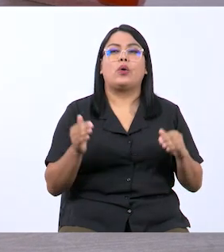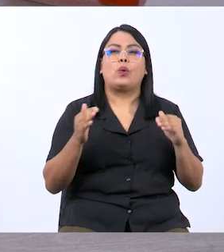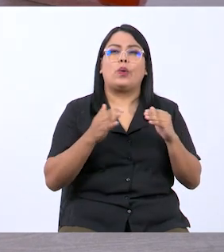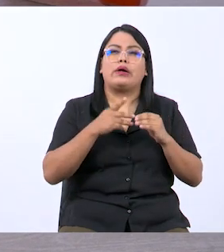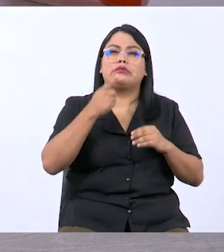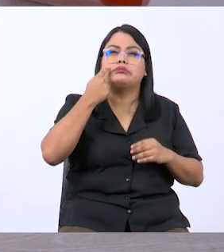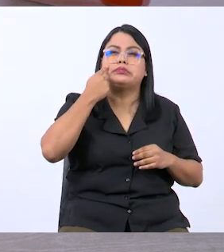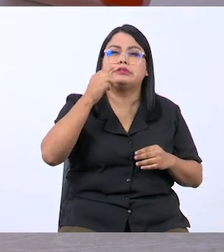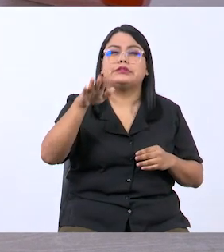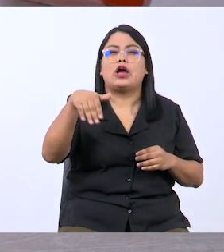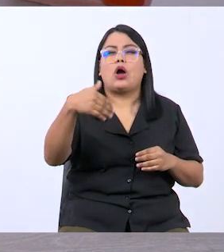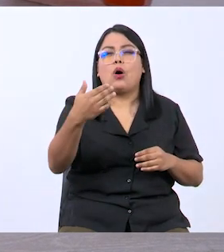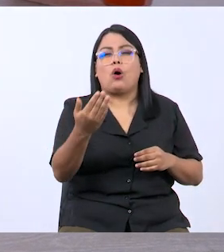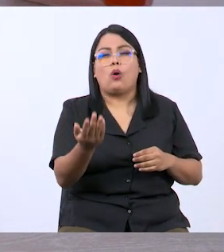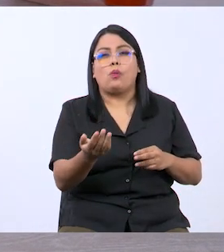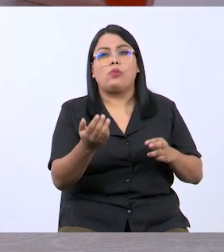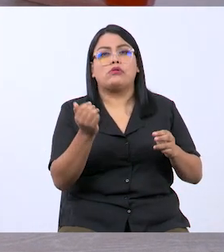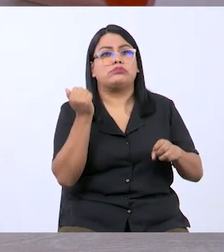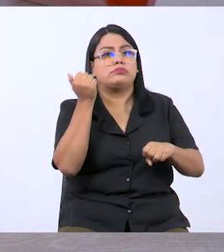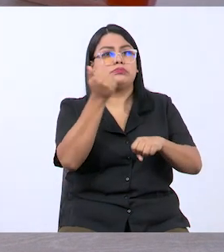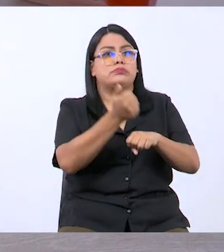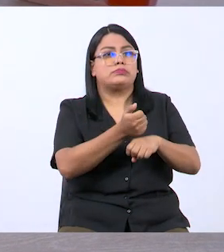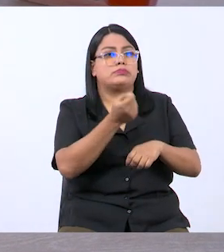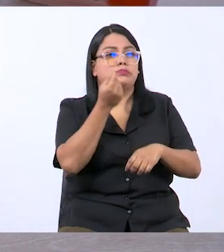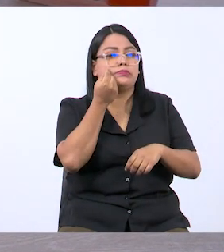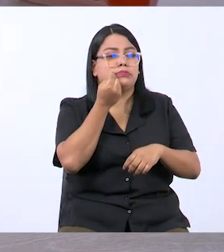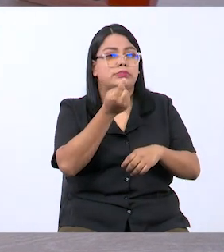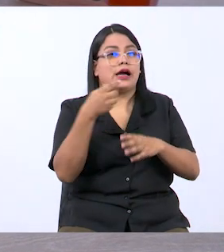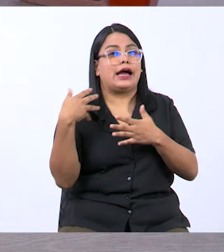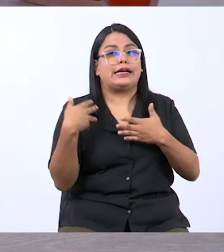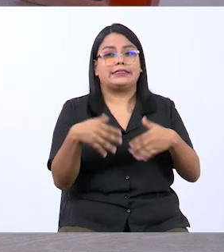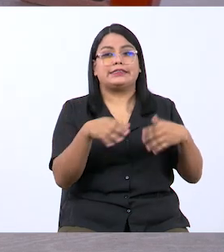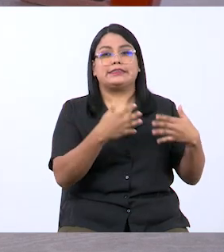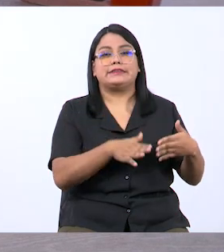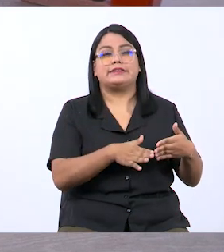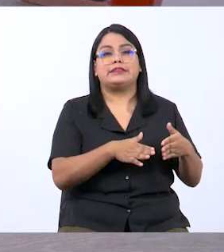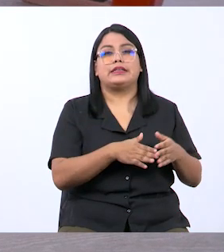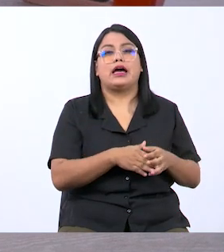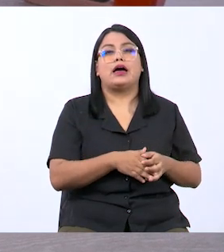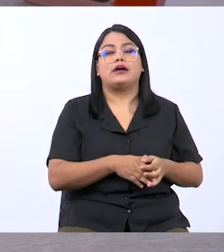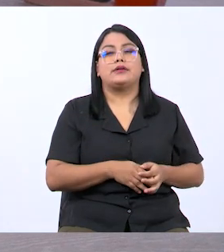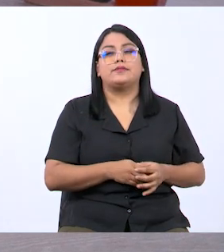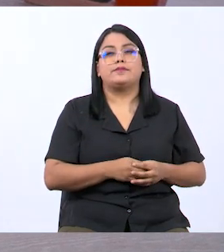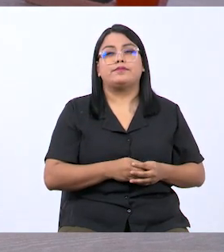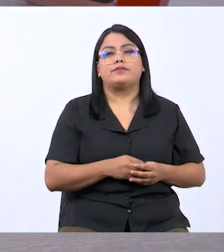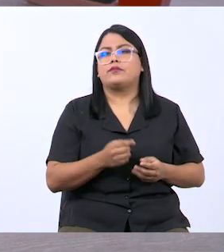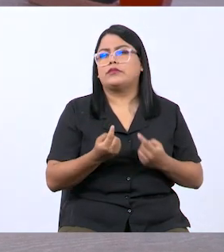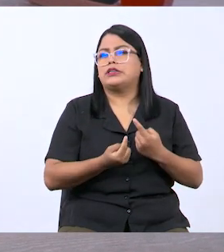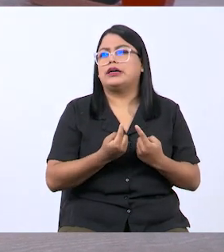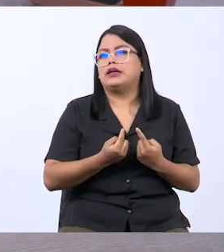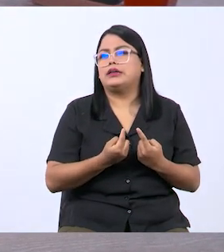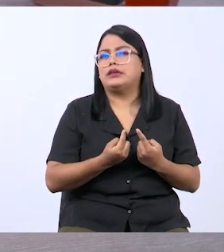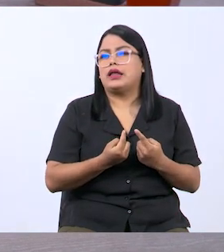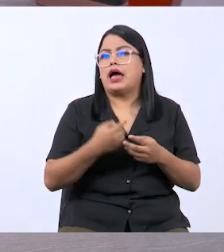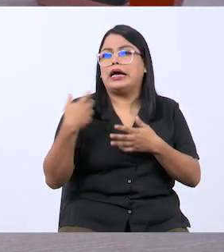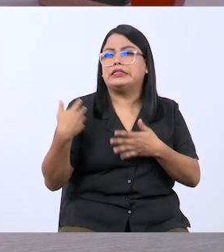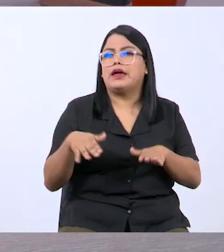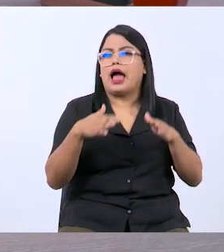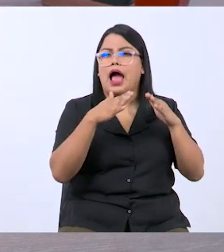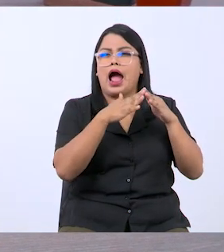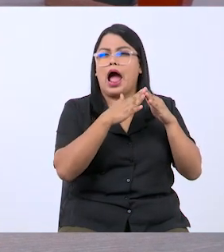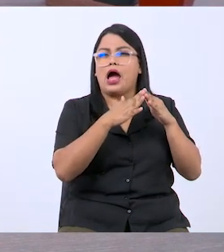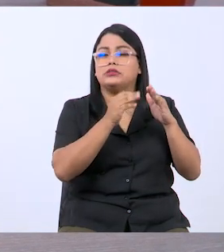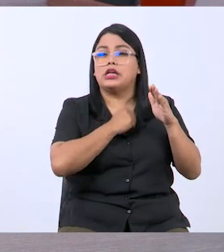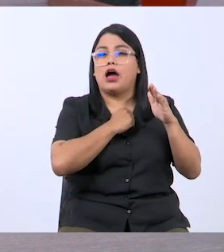Y también veíamos que después de la consolidación encontrábamos una actividad llamada actividad de la